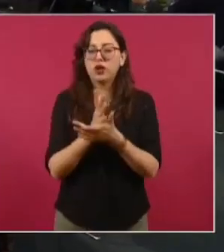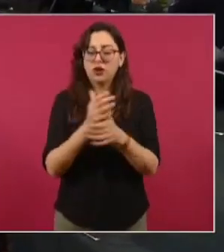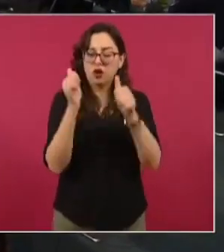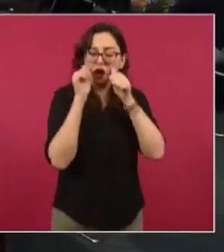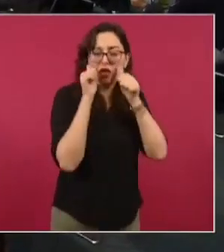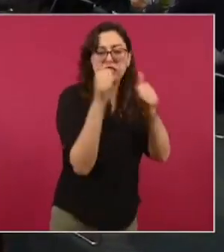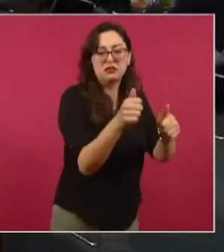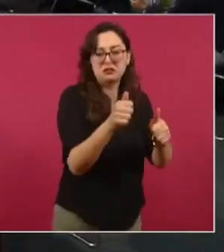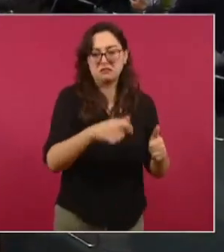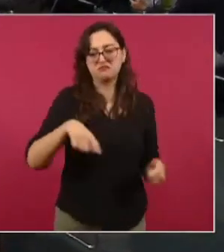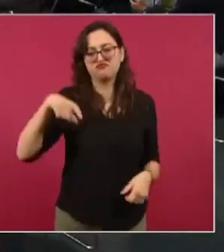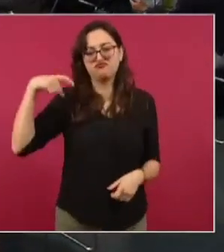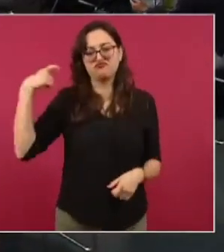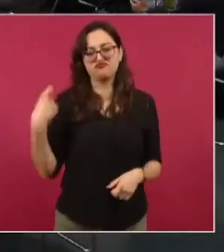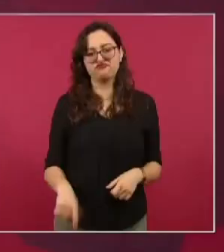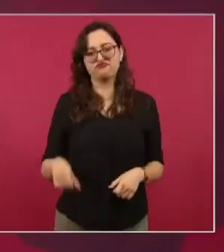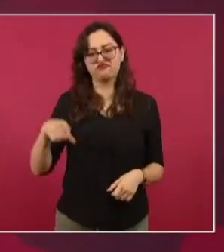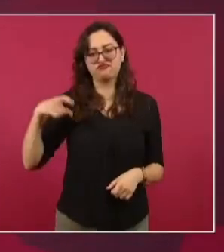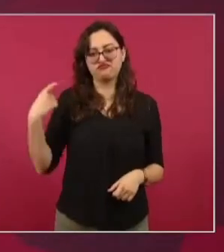de potentados